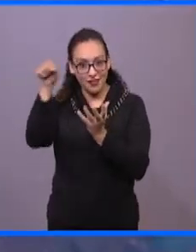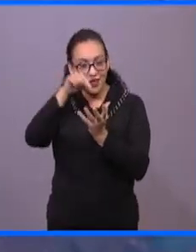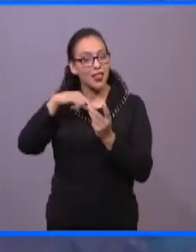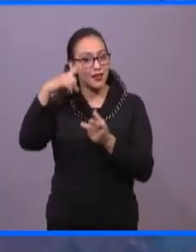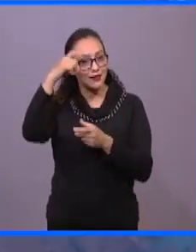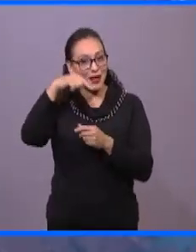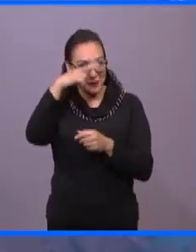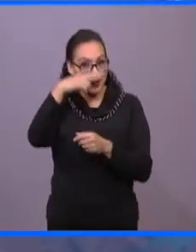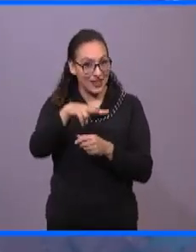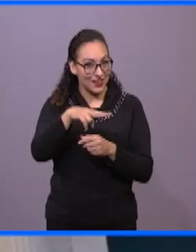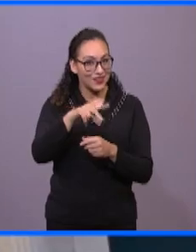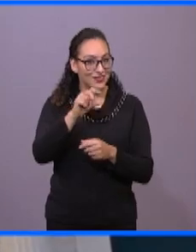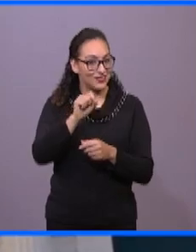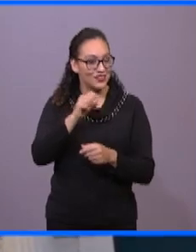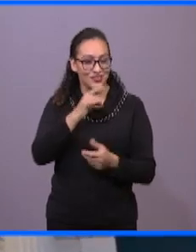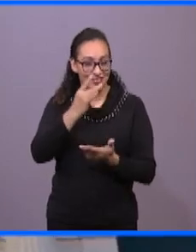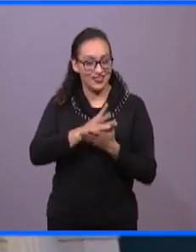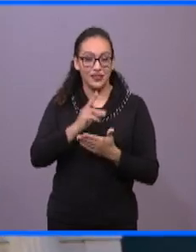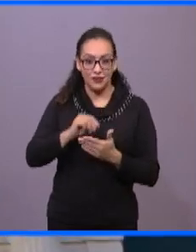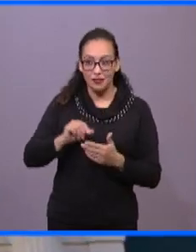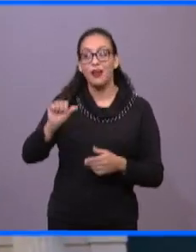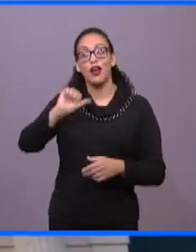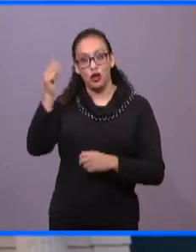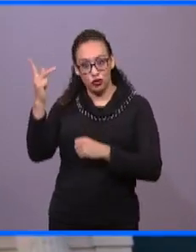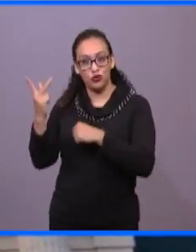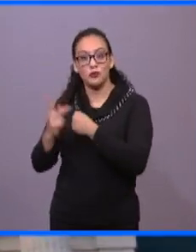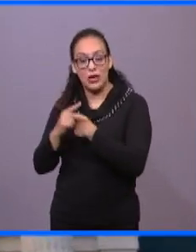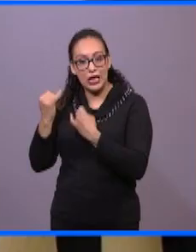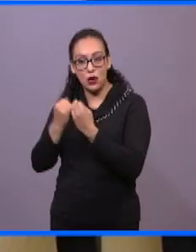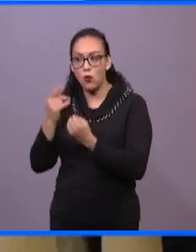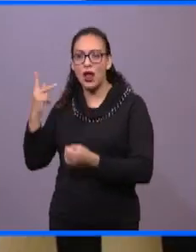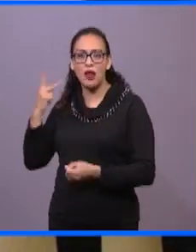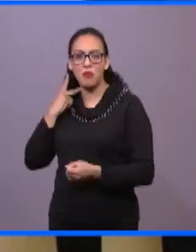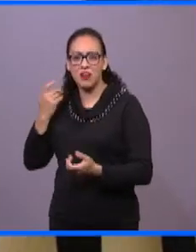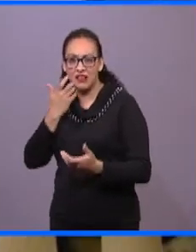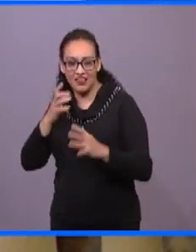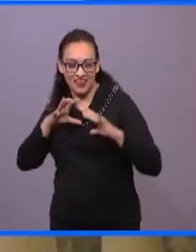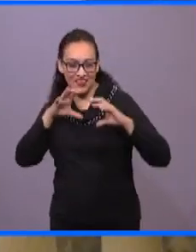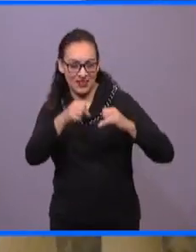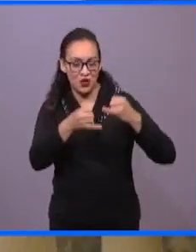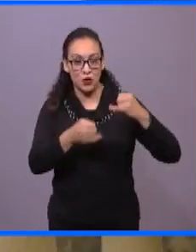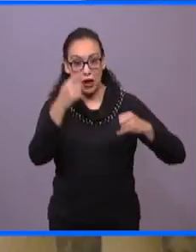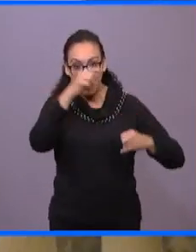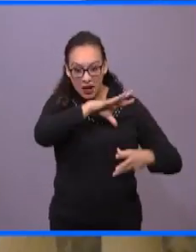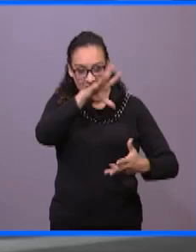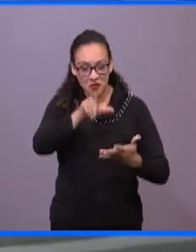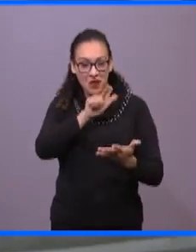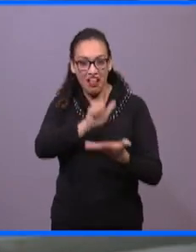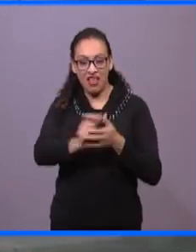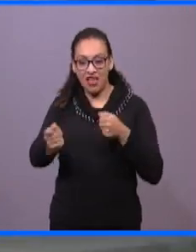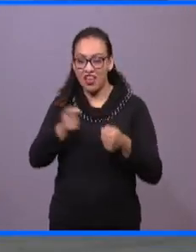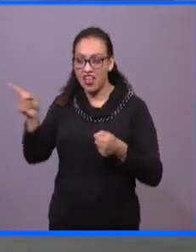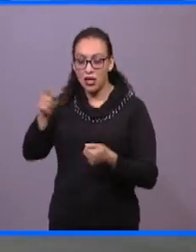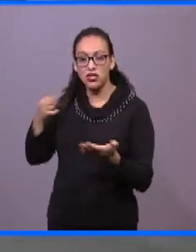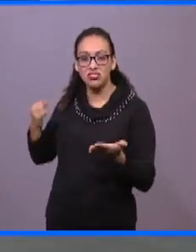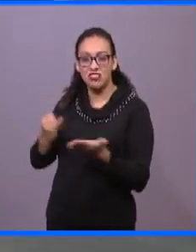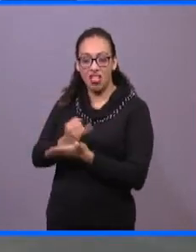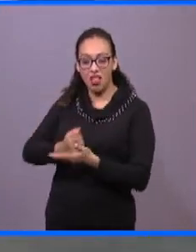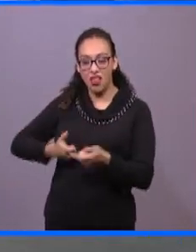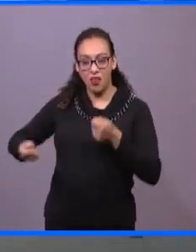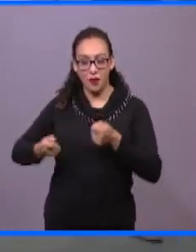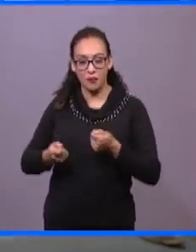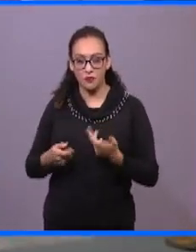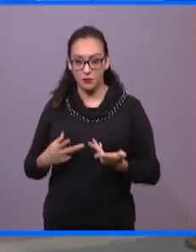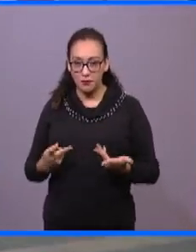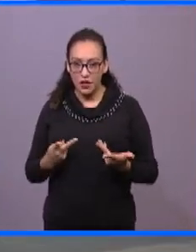una disyuntiva en la que el poder político busca desplazar a los jueces para poder tomar la totalidad de las decisiones sin enfrentarse